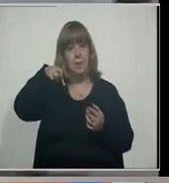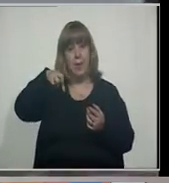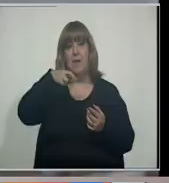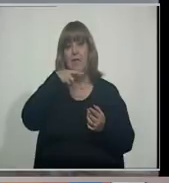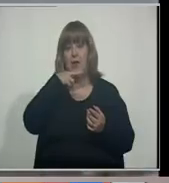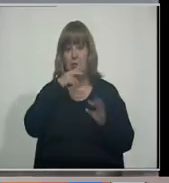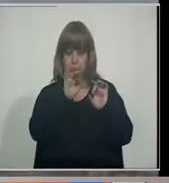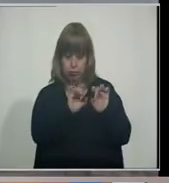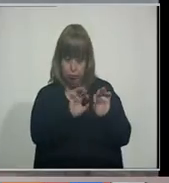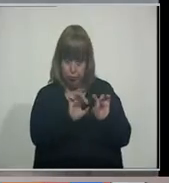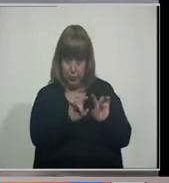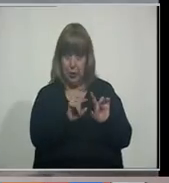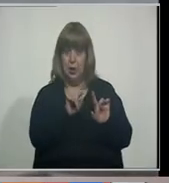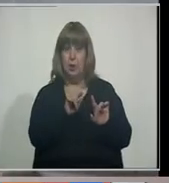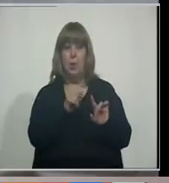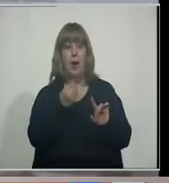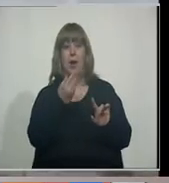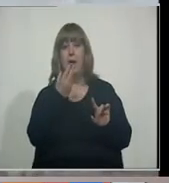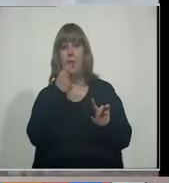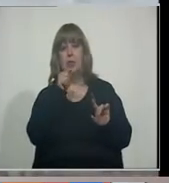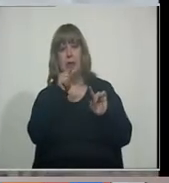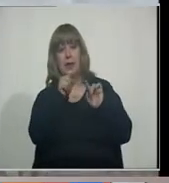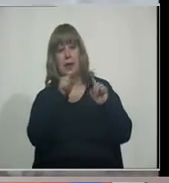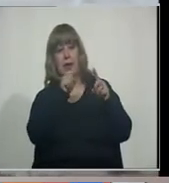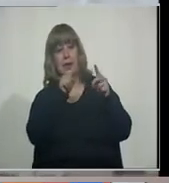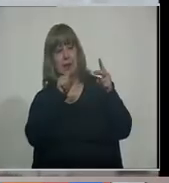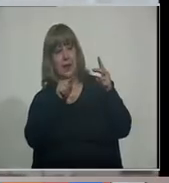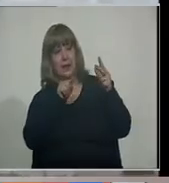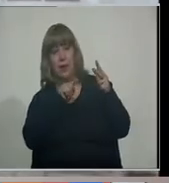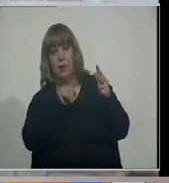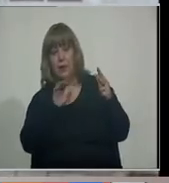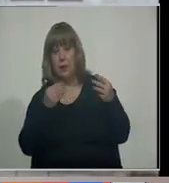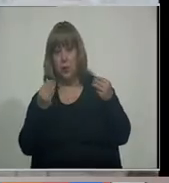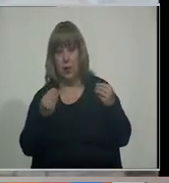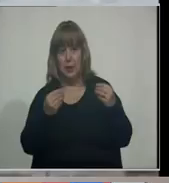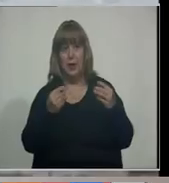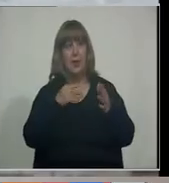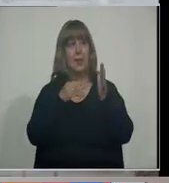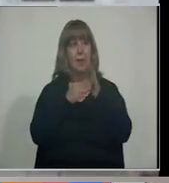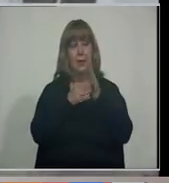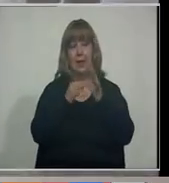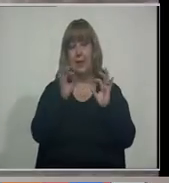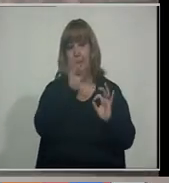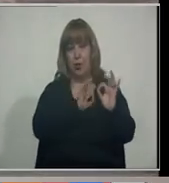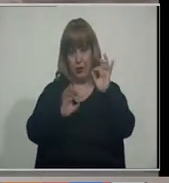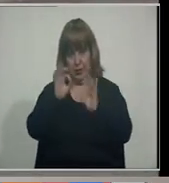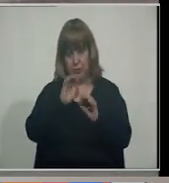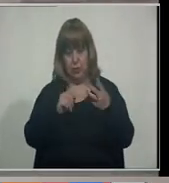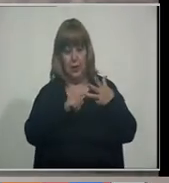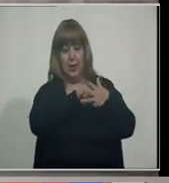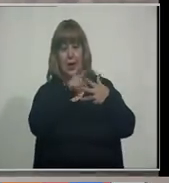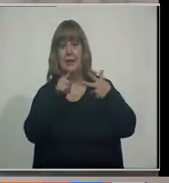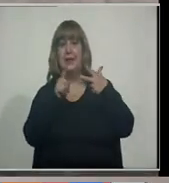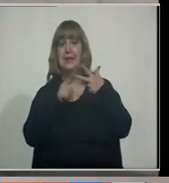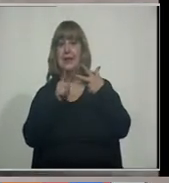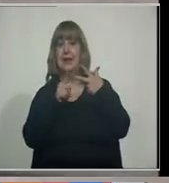resultados, van a poder elegir su proyecto de acuerdo a los requerimientos técnicos y financieros de cada familia. Y después la variante 3 no necesita financiamiento del Estado,